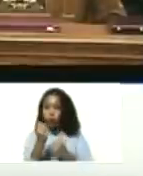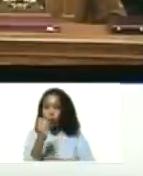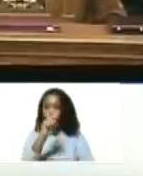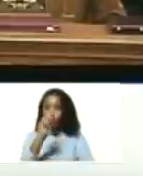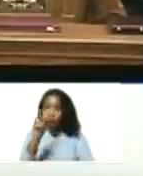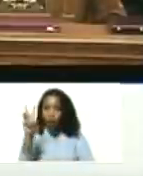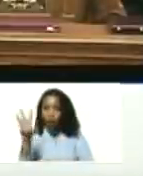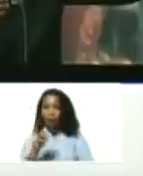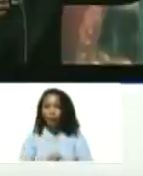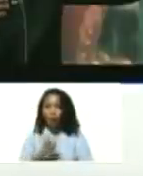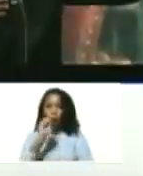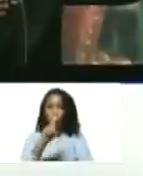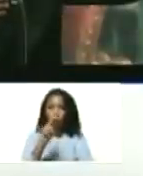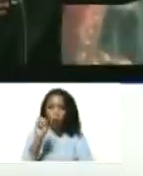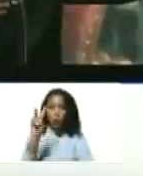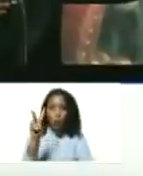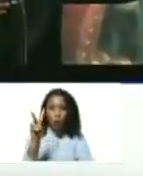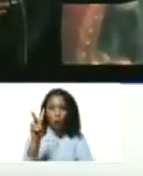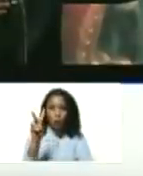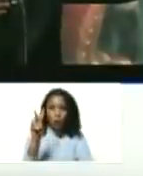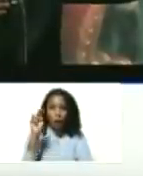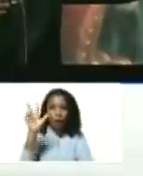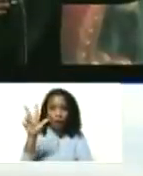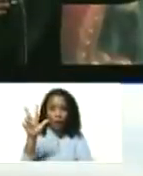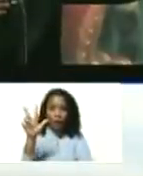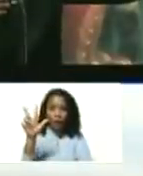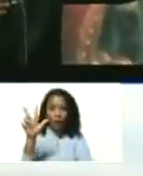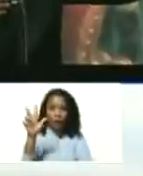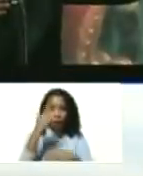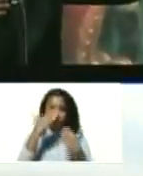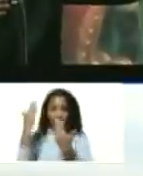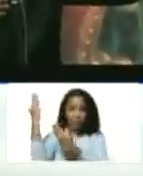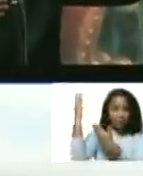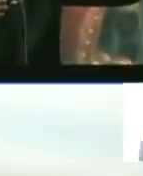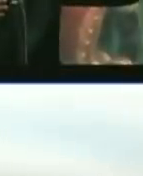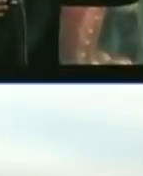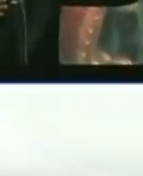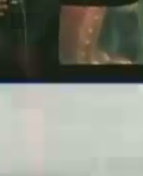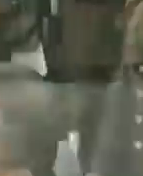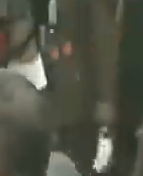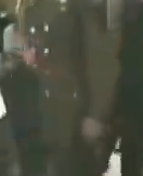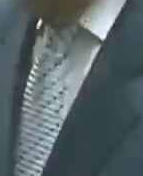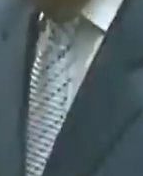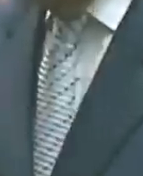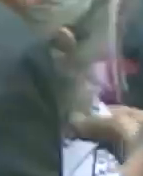ahora una hora dos horas tres adelante vídeo